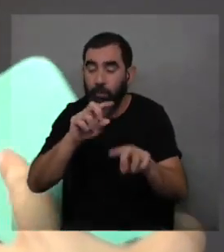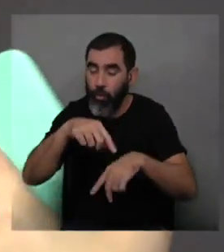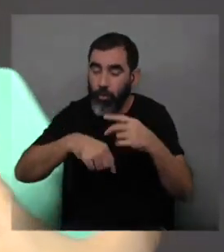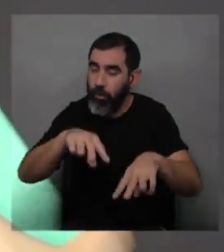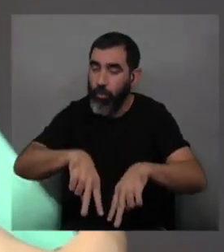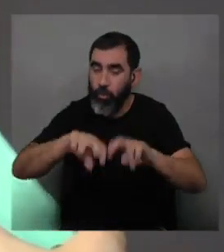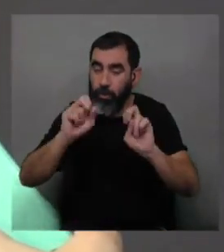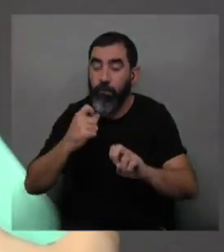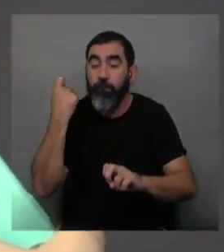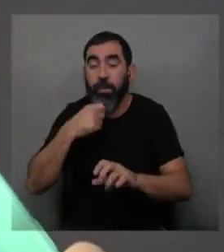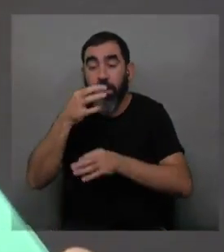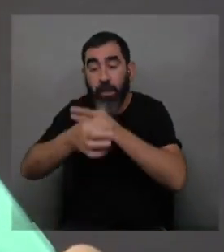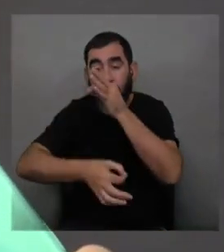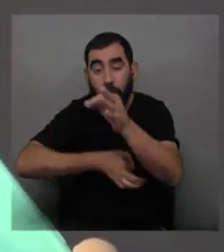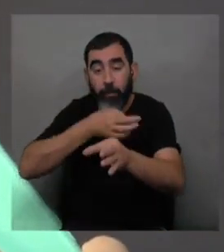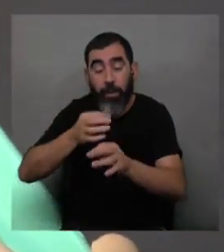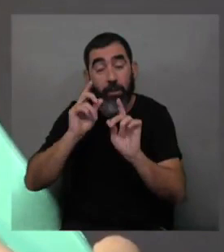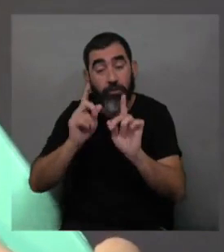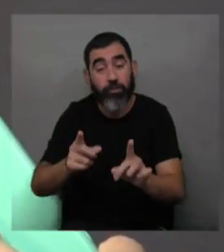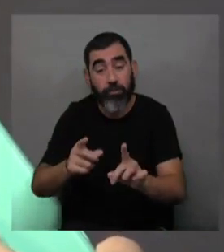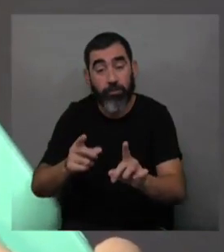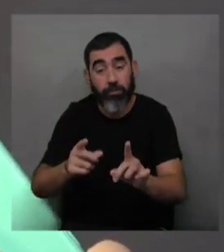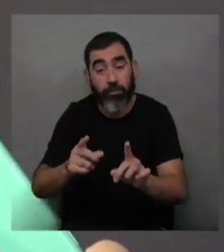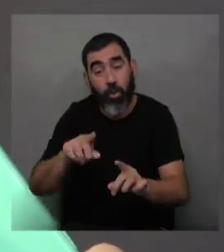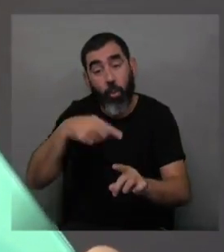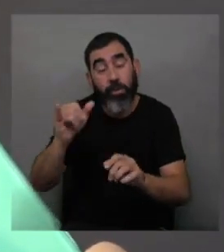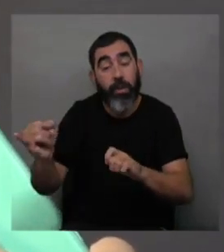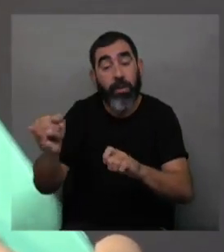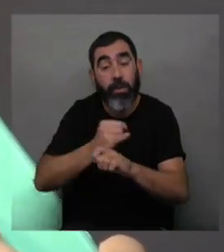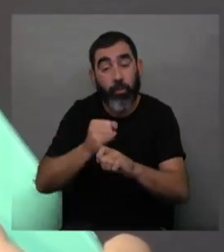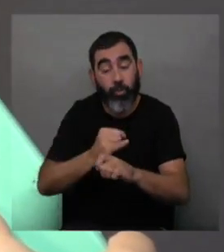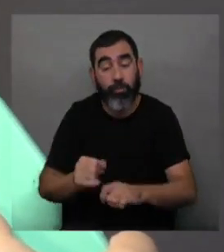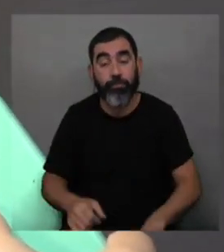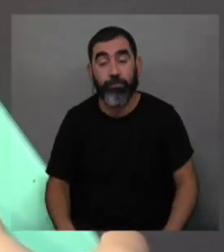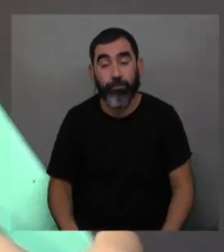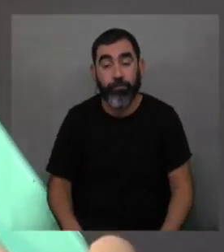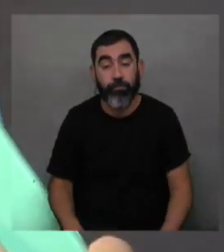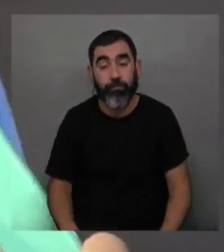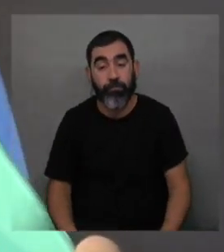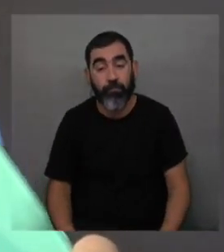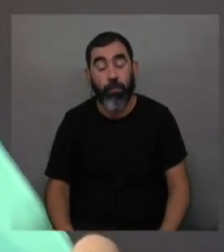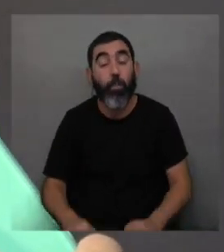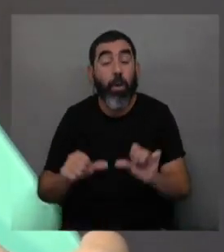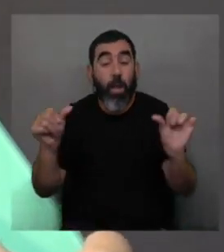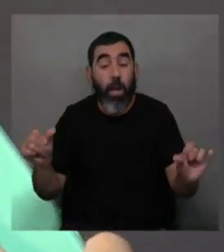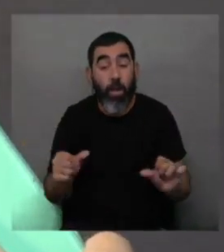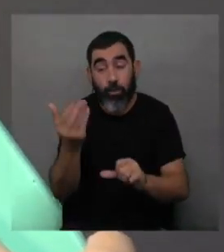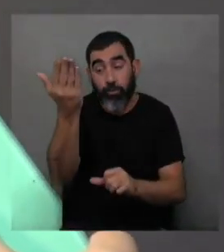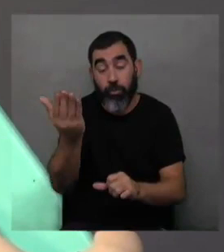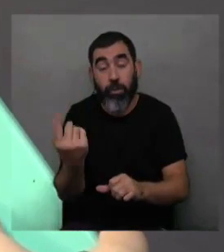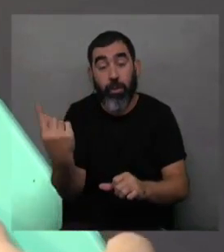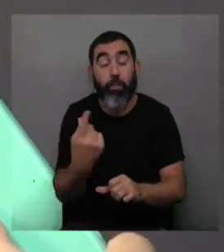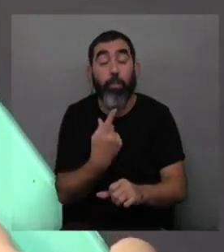que acá hace falta ahora explicaciones a nivel de otras instituciones sobre el alcance de las acciones de